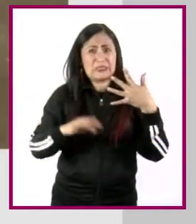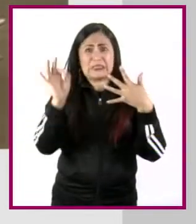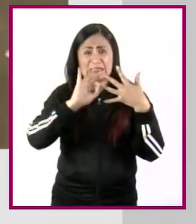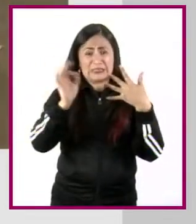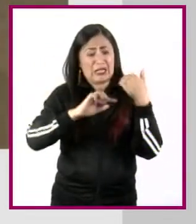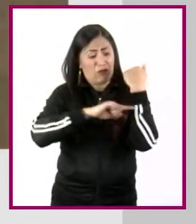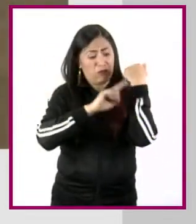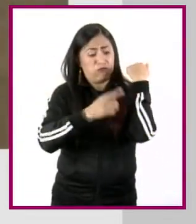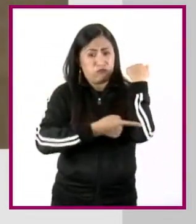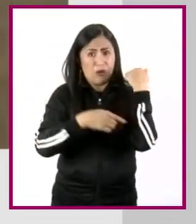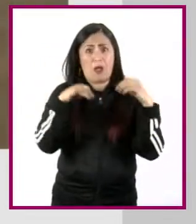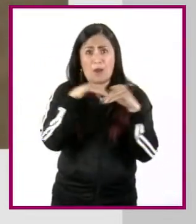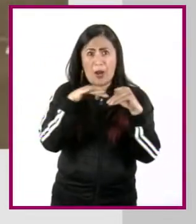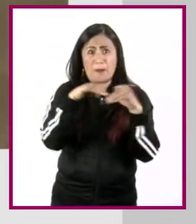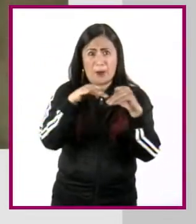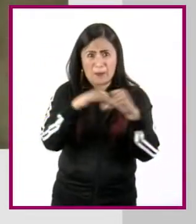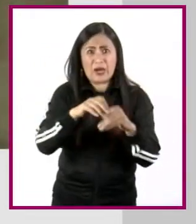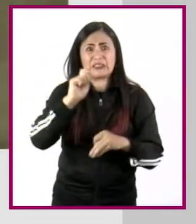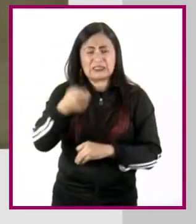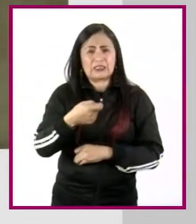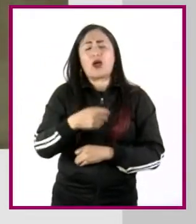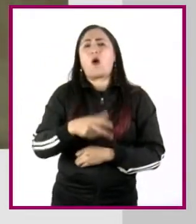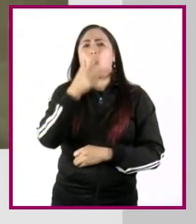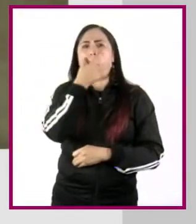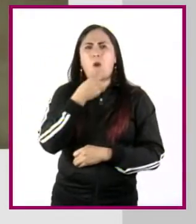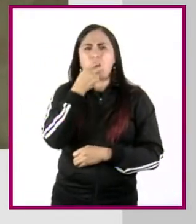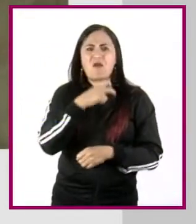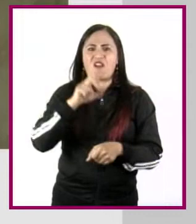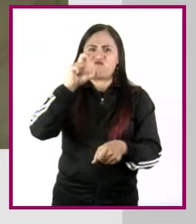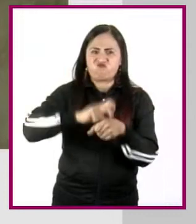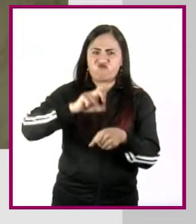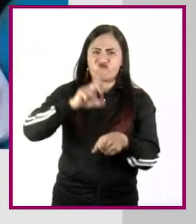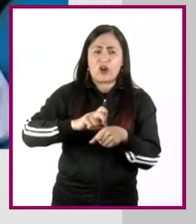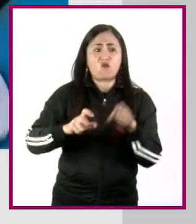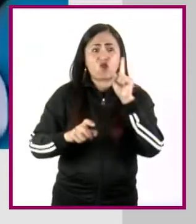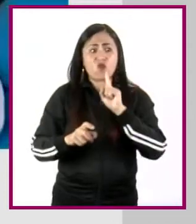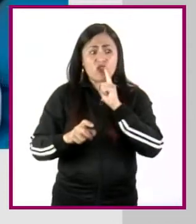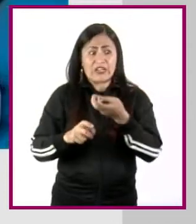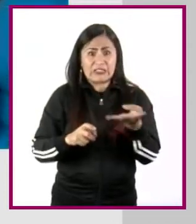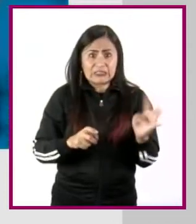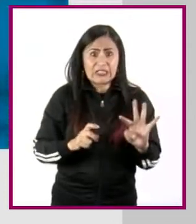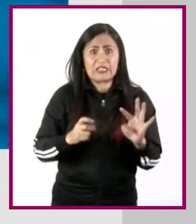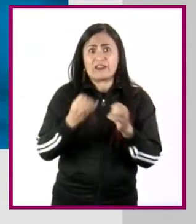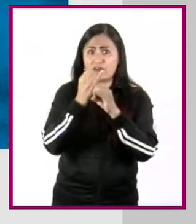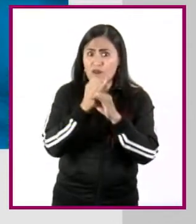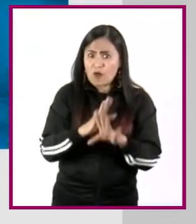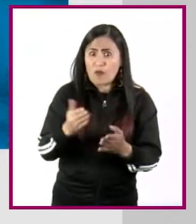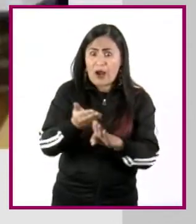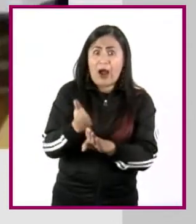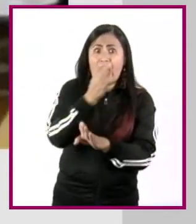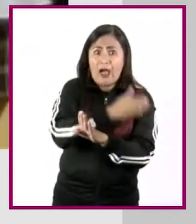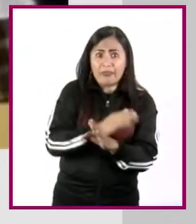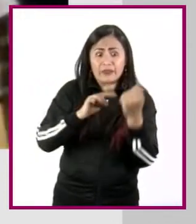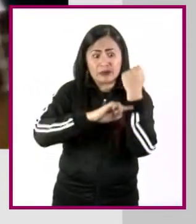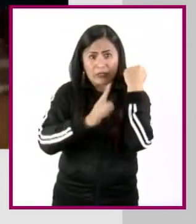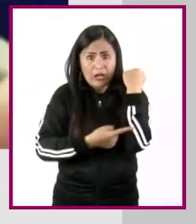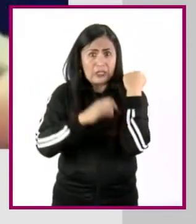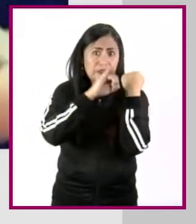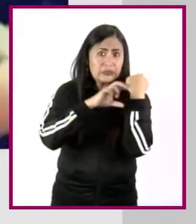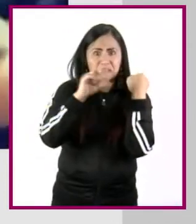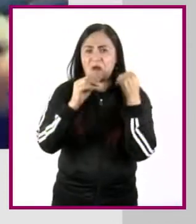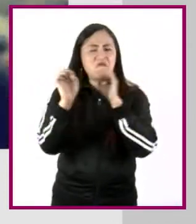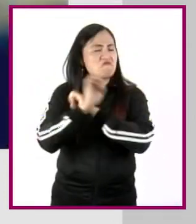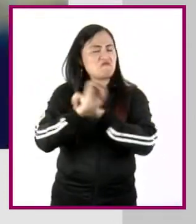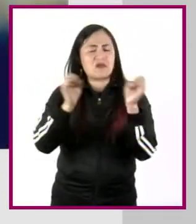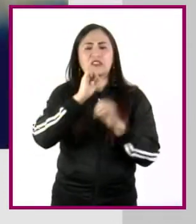adolescente. Un machismo acrecentado que impide a las mujeres tomar decisiones informadas sobre su maternidad. Prácticas culturales